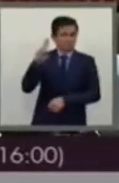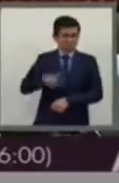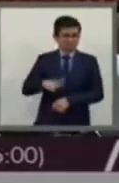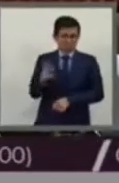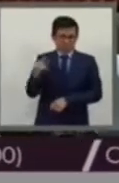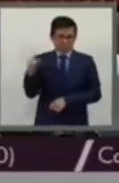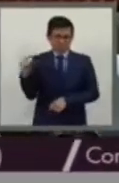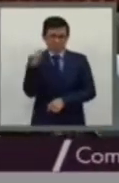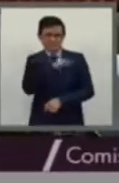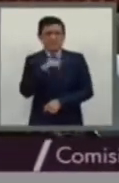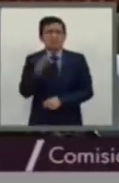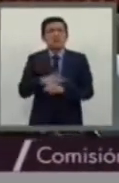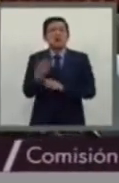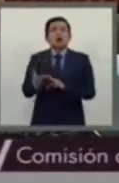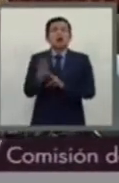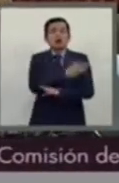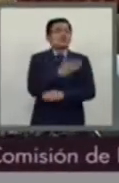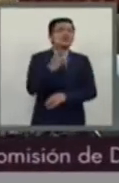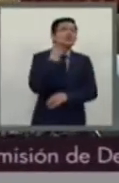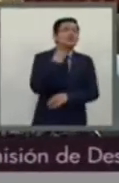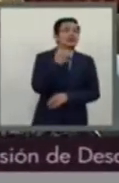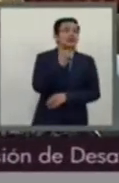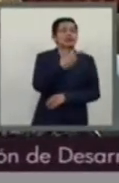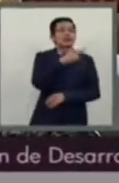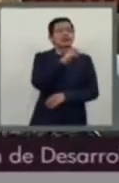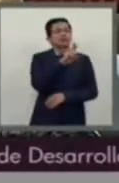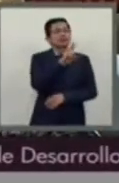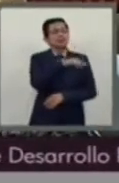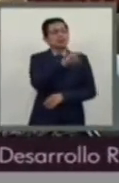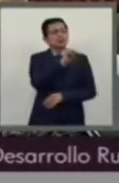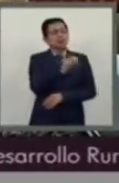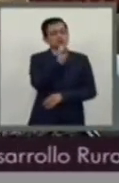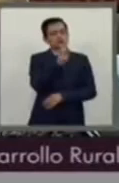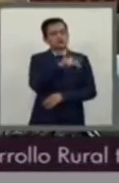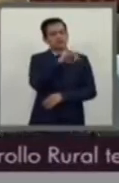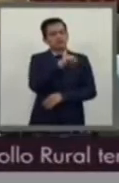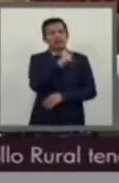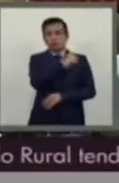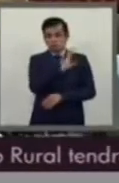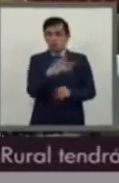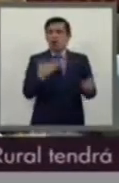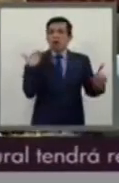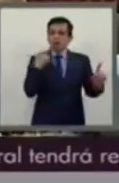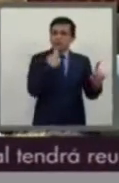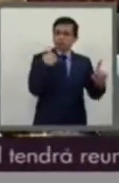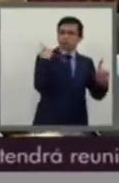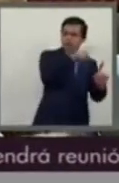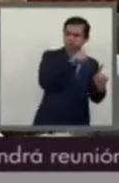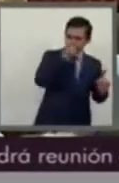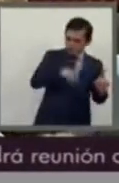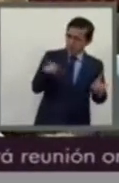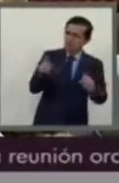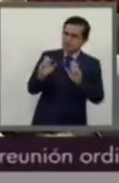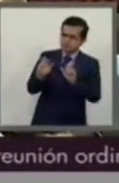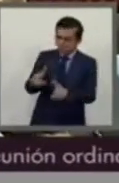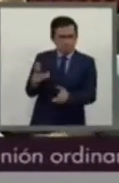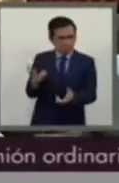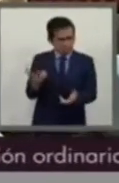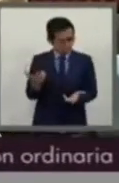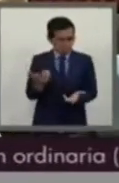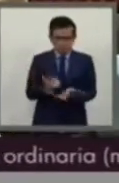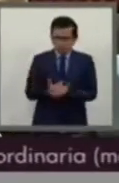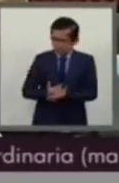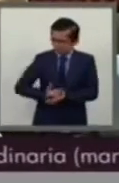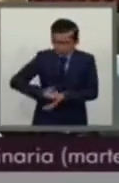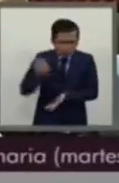el diputado Guillermo Santiago denunció las precarias condiciones de los hospitales en el estado de Chiapas, de sacar él